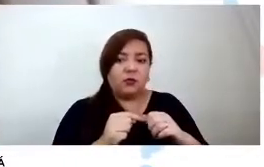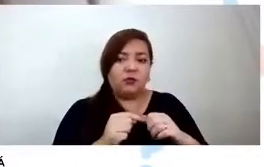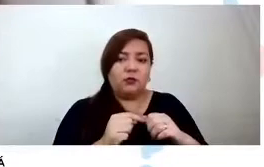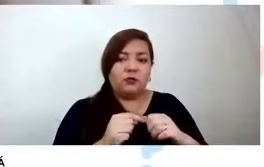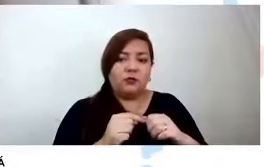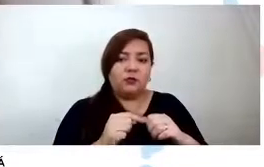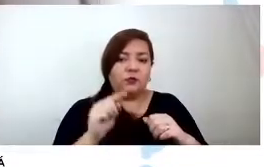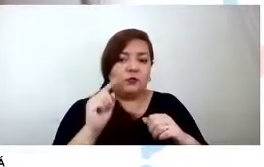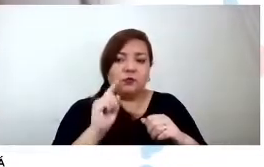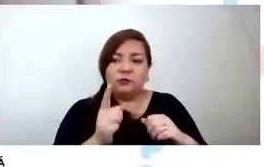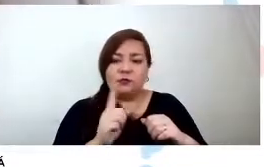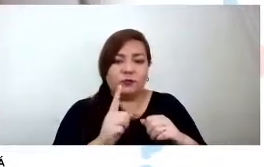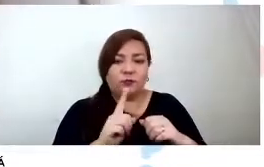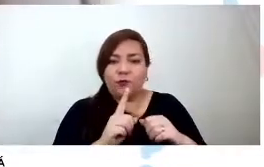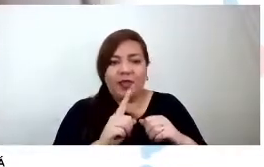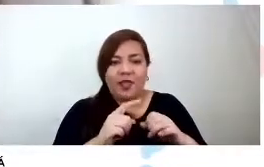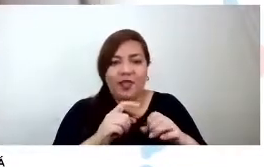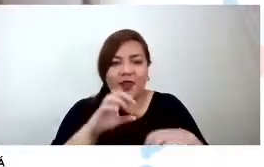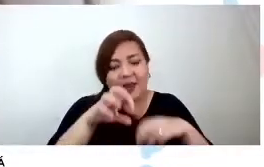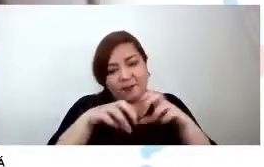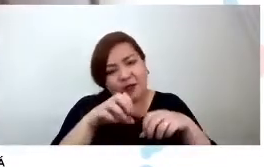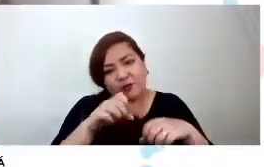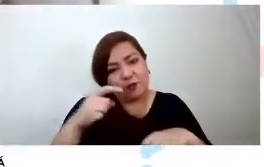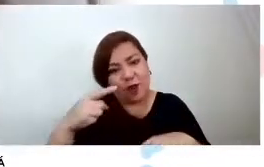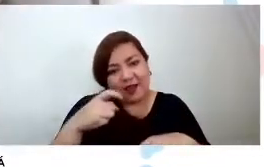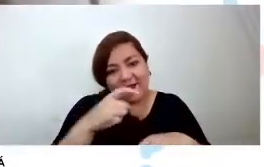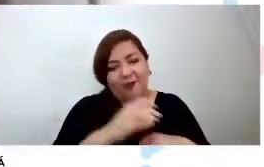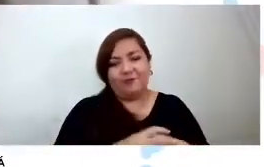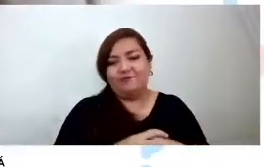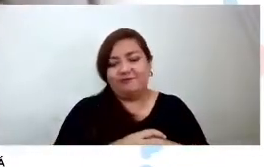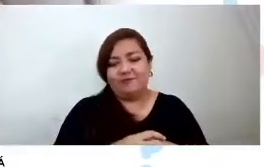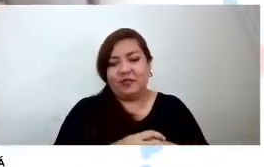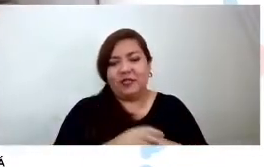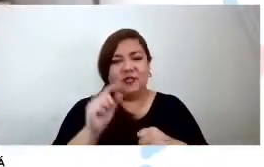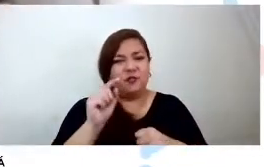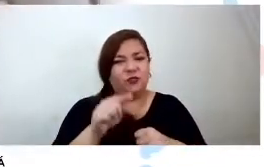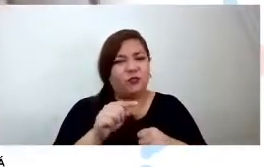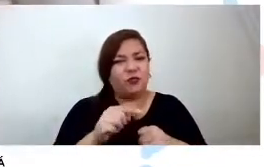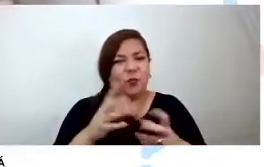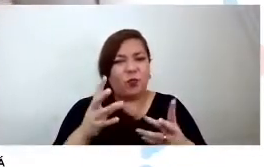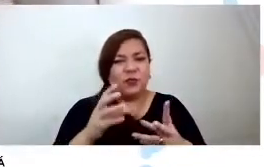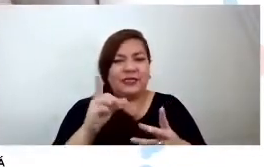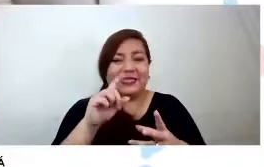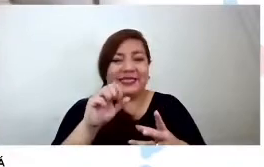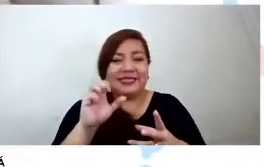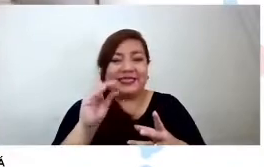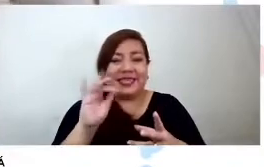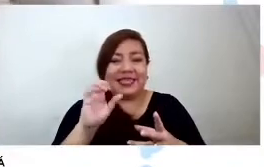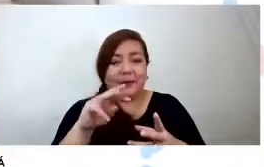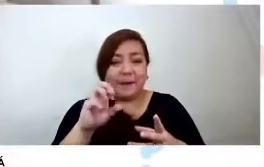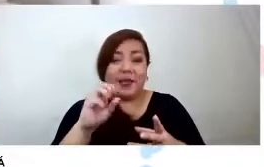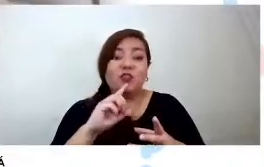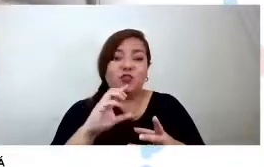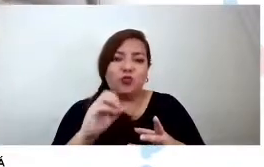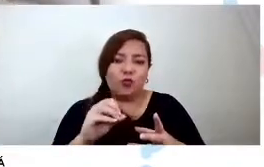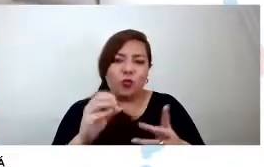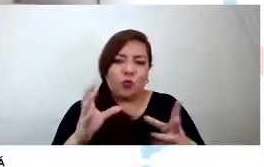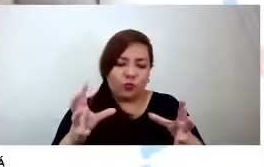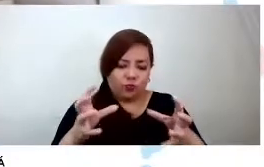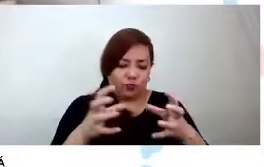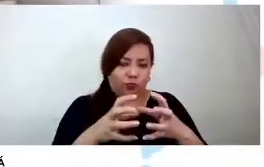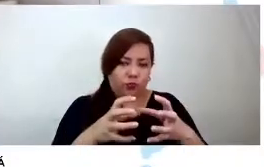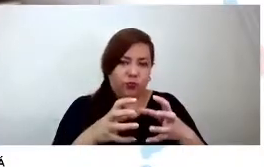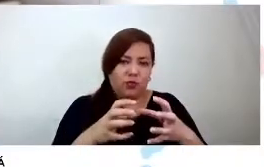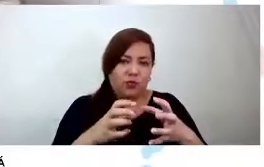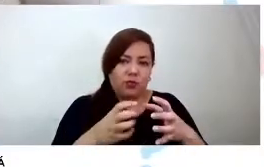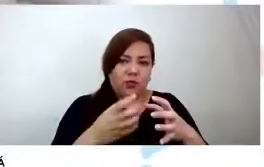los restos del organismo. Por lo tanto, esto es como un sedimento que se amoldó al espacio que dejó el